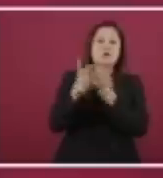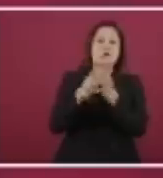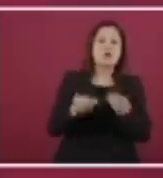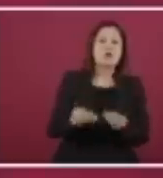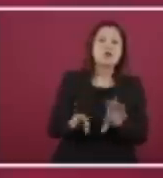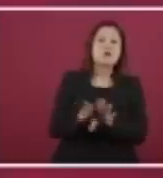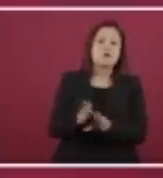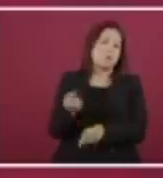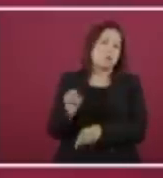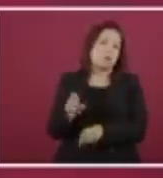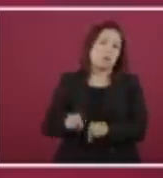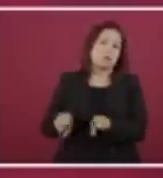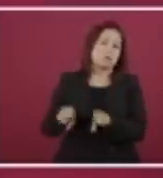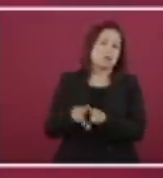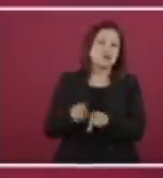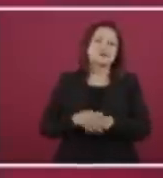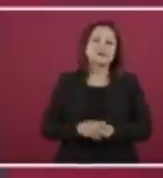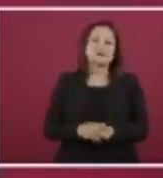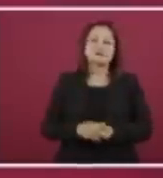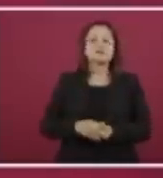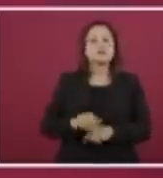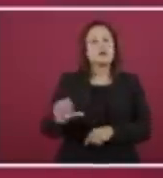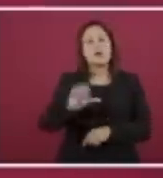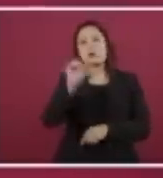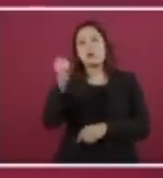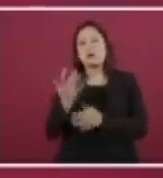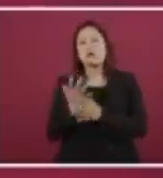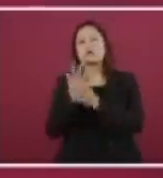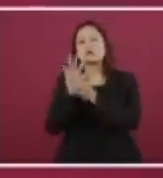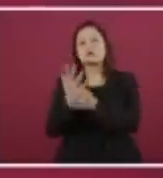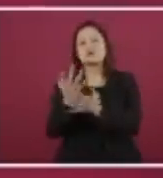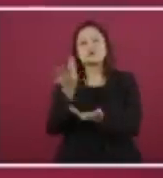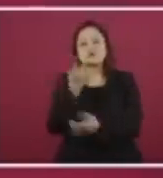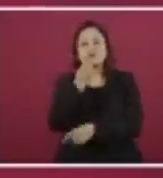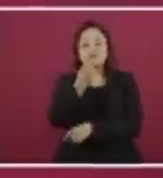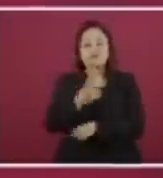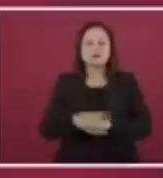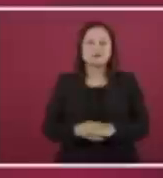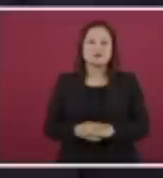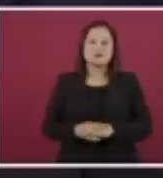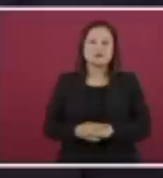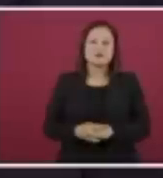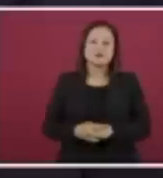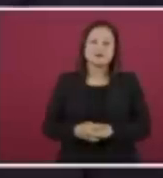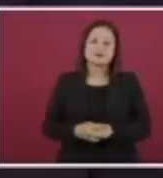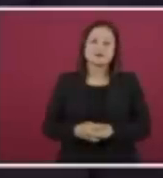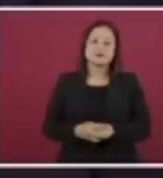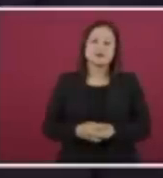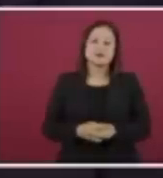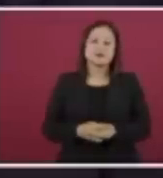hizo famosa otra frase de que problema